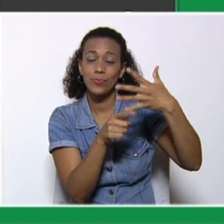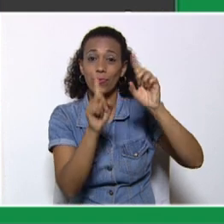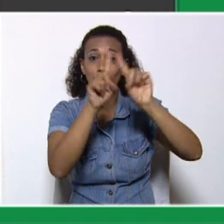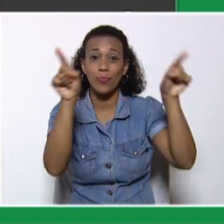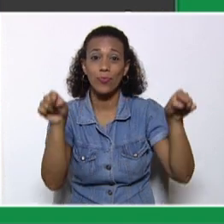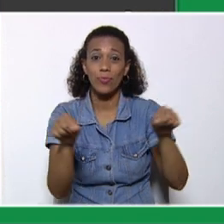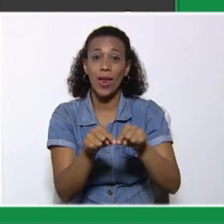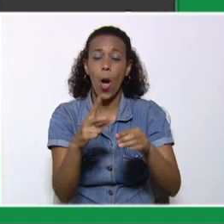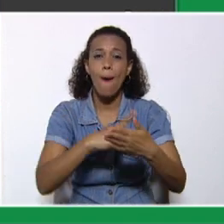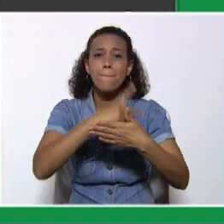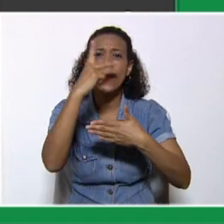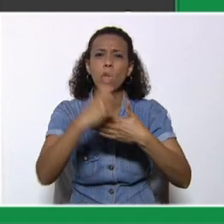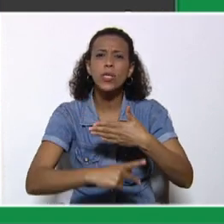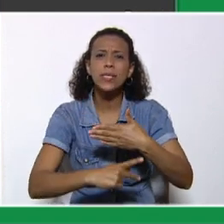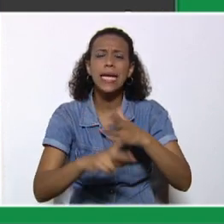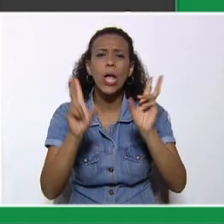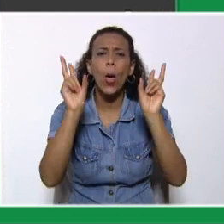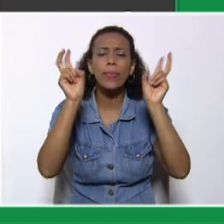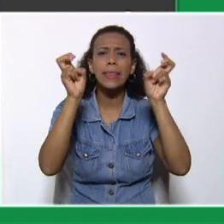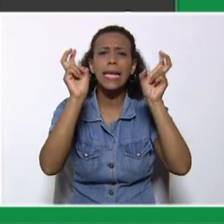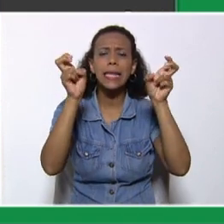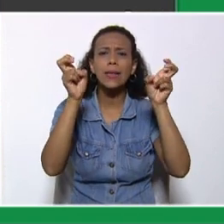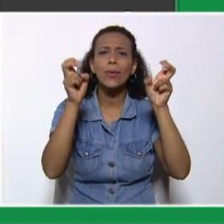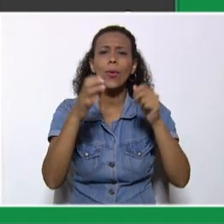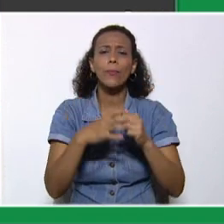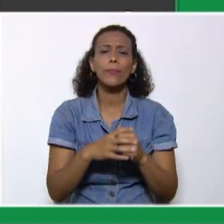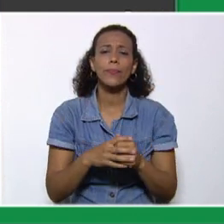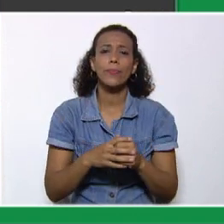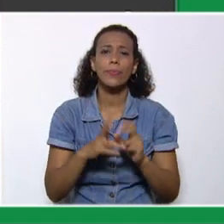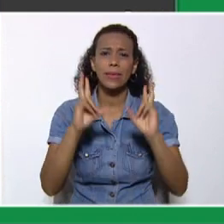Vamos a llamar a este proyecto, vamos a darle el título,